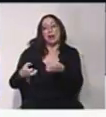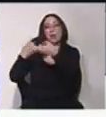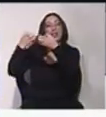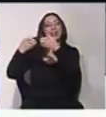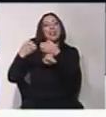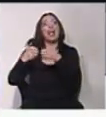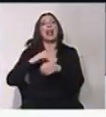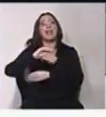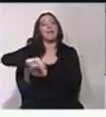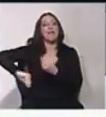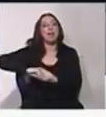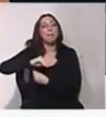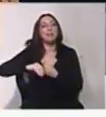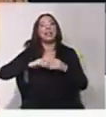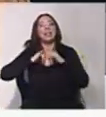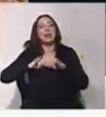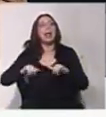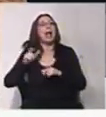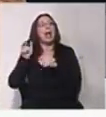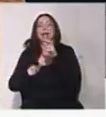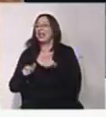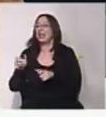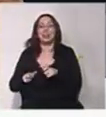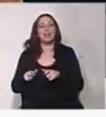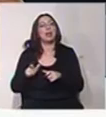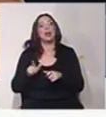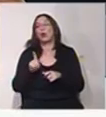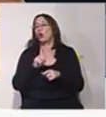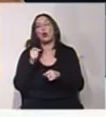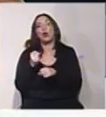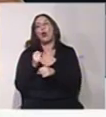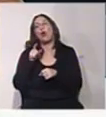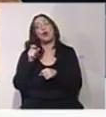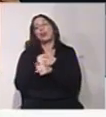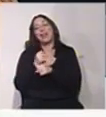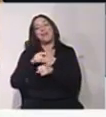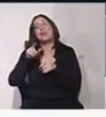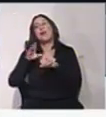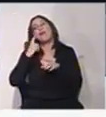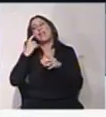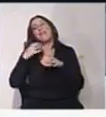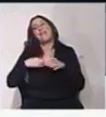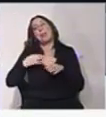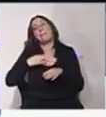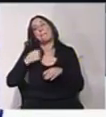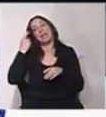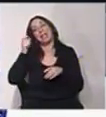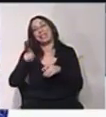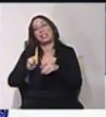en familia, todo eso que transmitimos y que hay gente que no necesariamente trabaja con esas cuestiones, ¿se entiende? Entonces, me